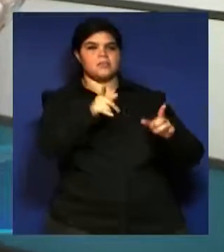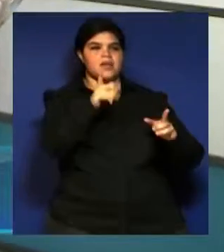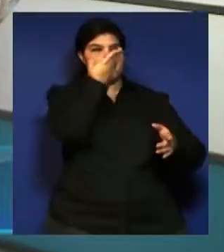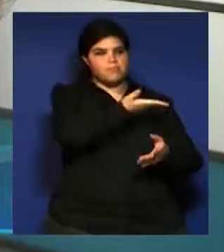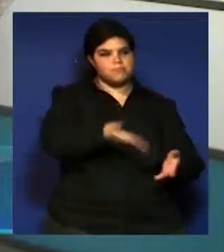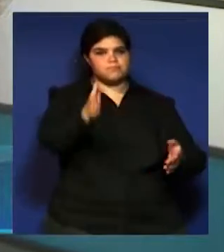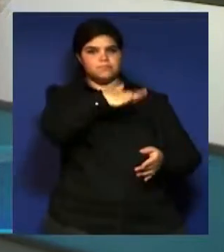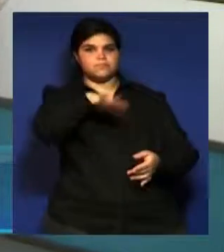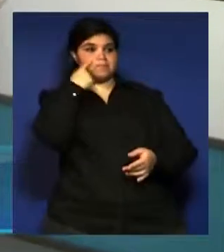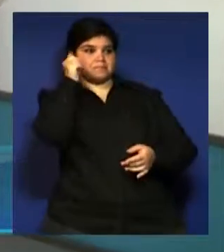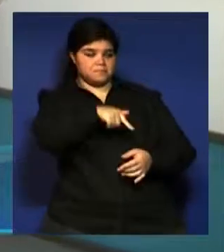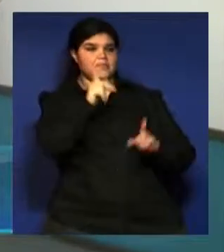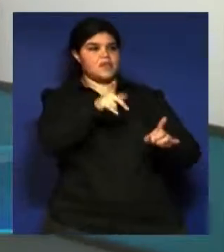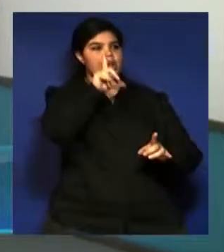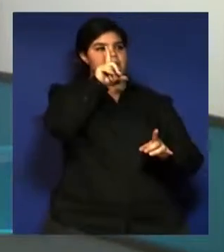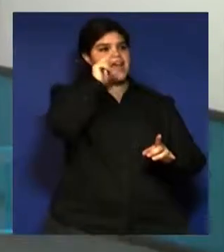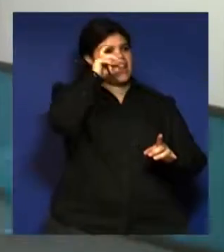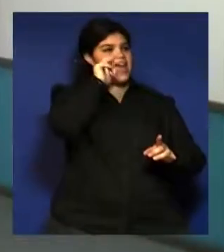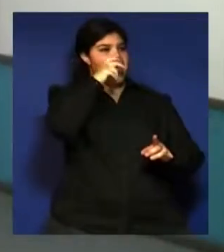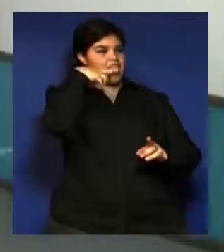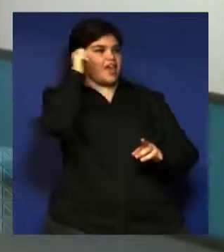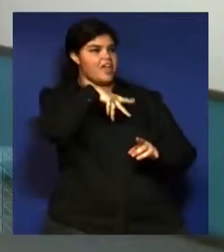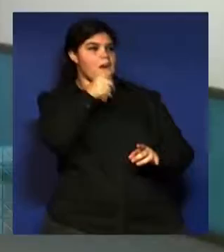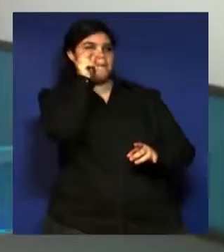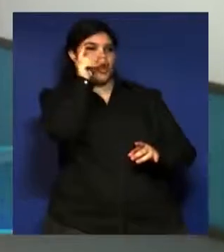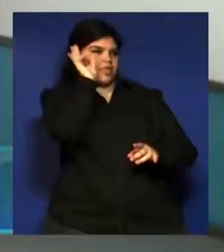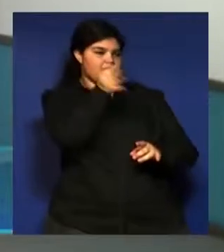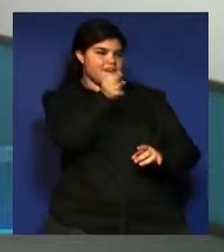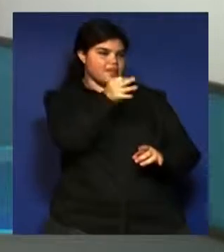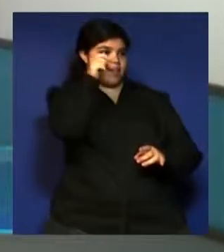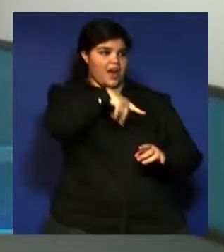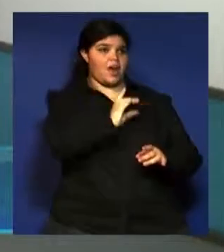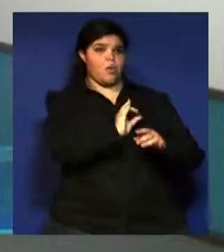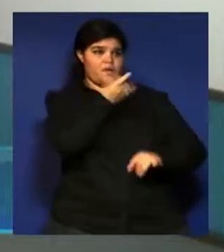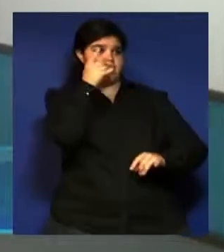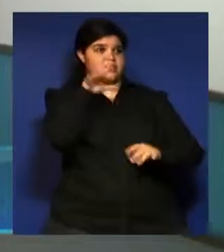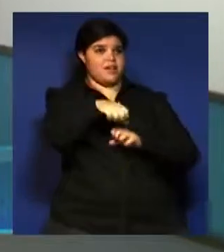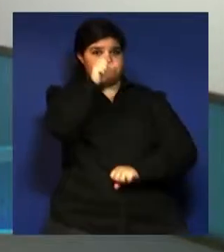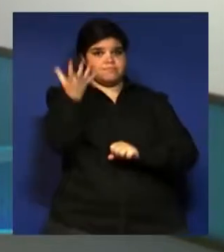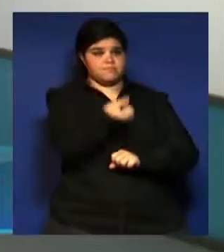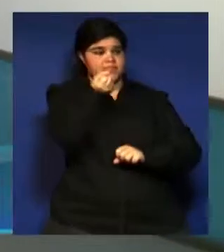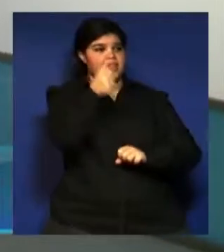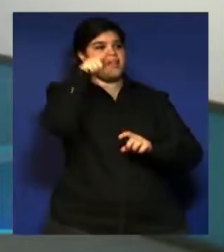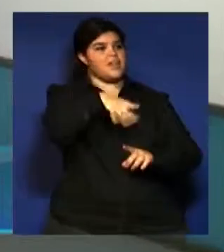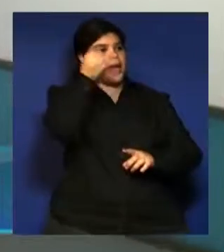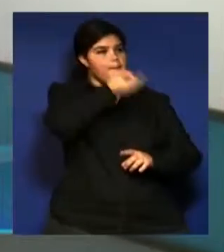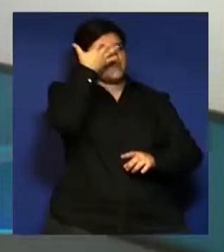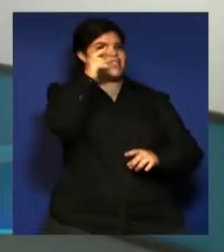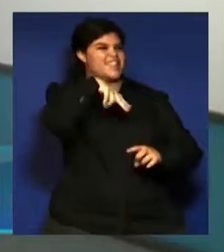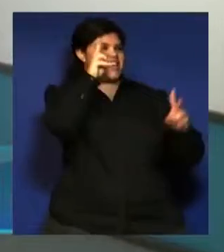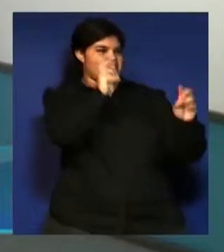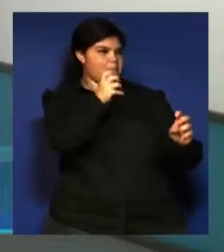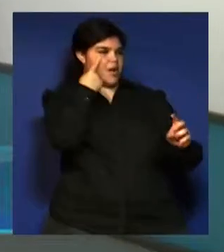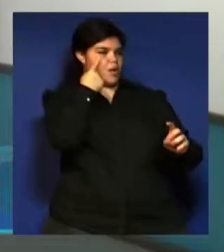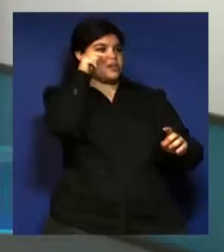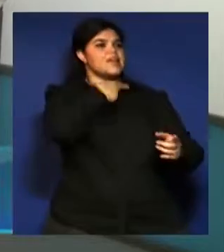con Eliana Luna, quien es politóloga, egresada de esta casa de estudios de la Universidad Nacional de Cuyo, especialista en este tema, y queremos saber su